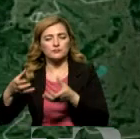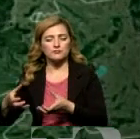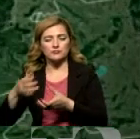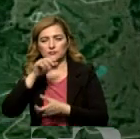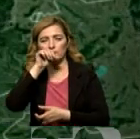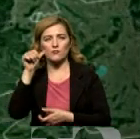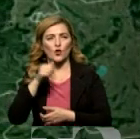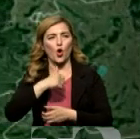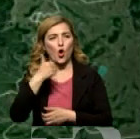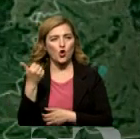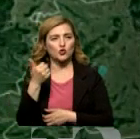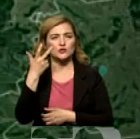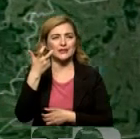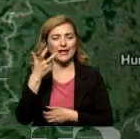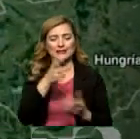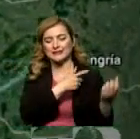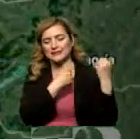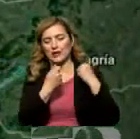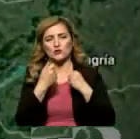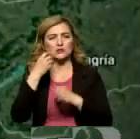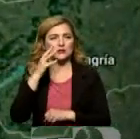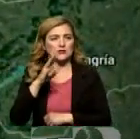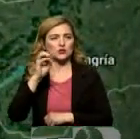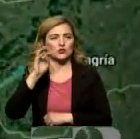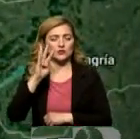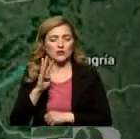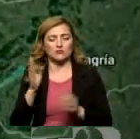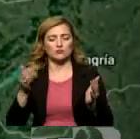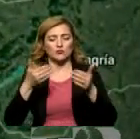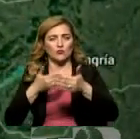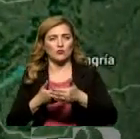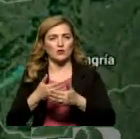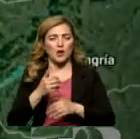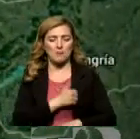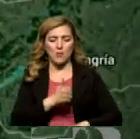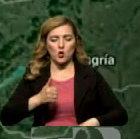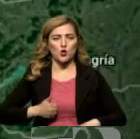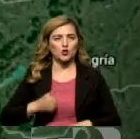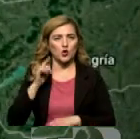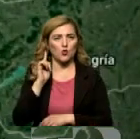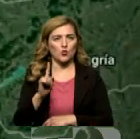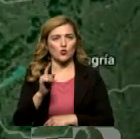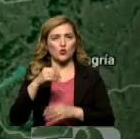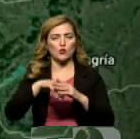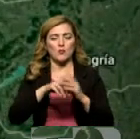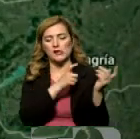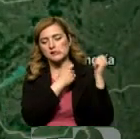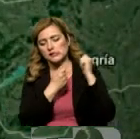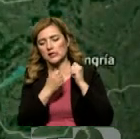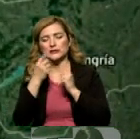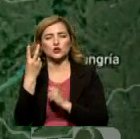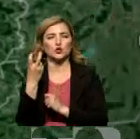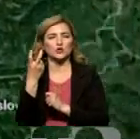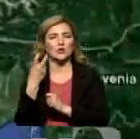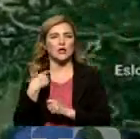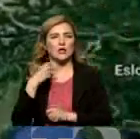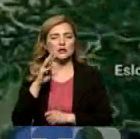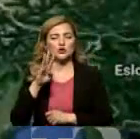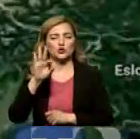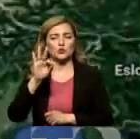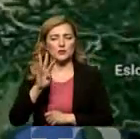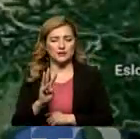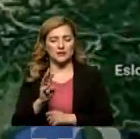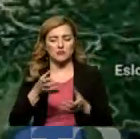con 606 bloques. Para Polonia, 1 con 12 sacos que contenían 696 bloques de droga. Y por